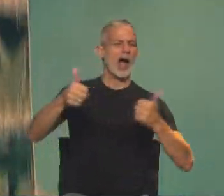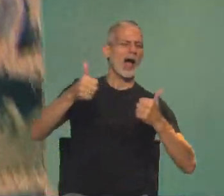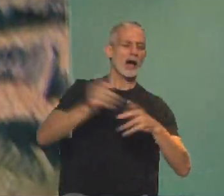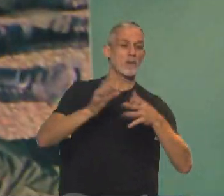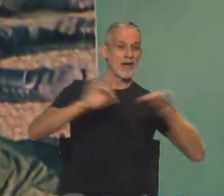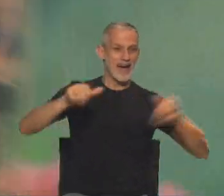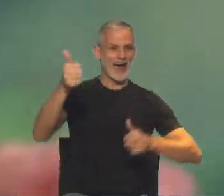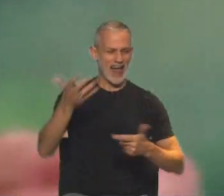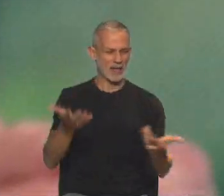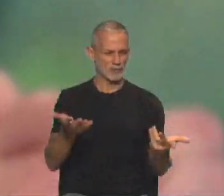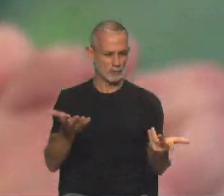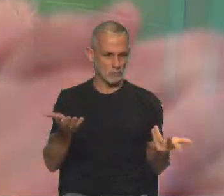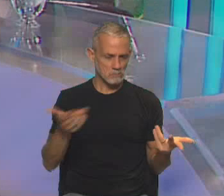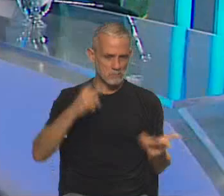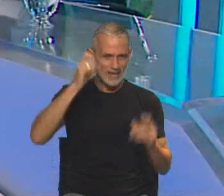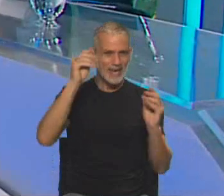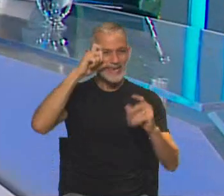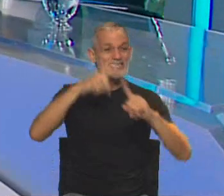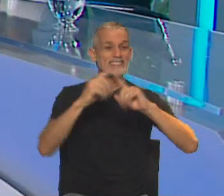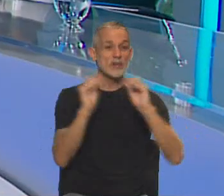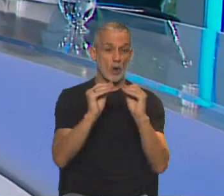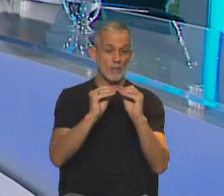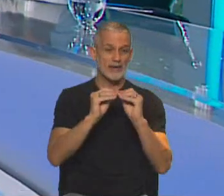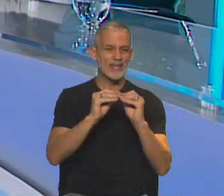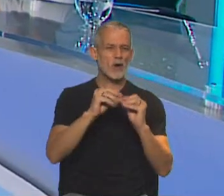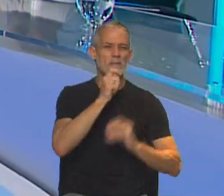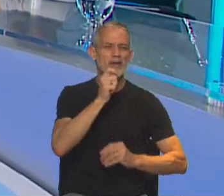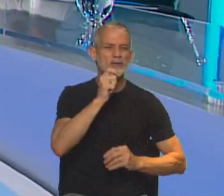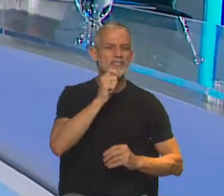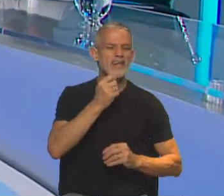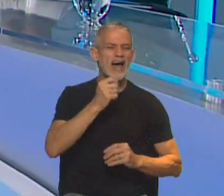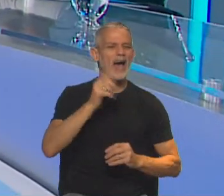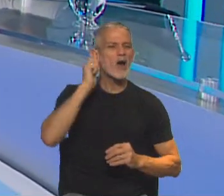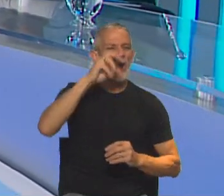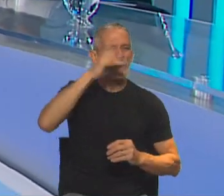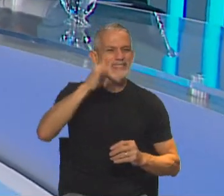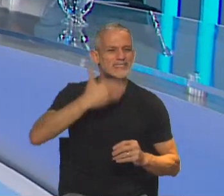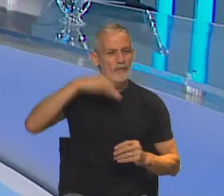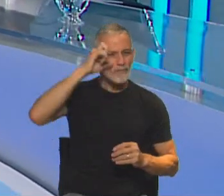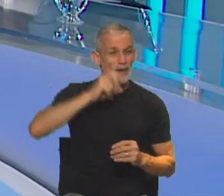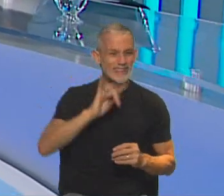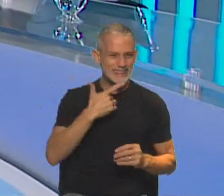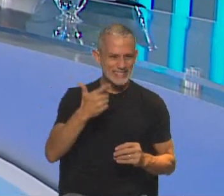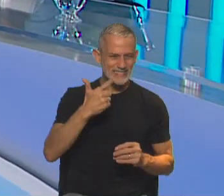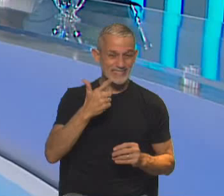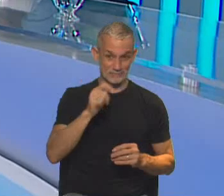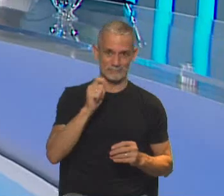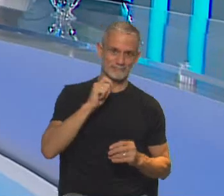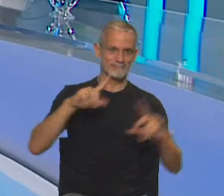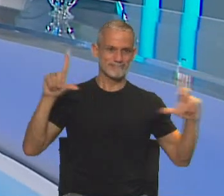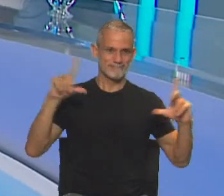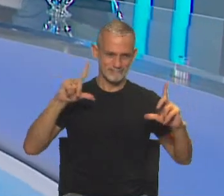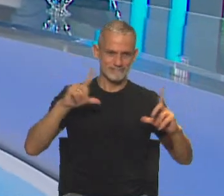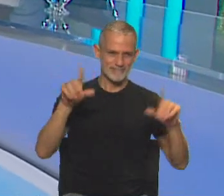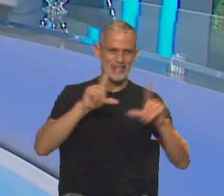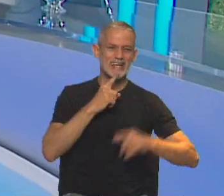frase de nuestro ex compañero Gómez Fuentes, ¿no? Que era el conductor del noticiero de la televisión pública